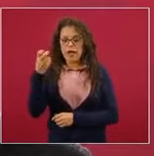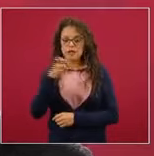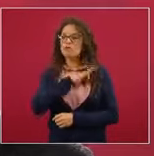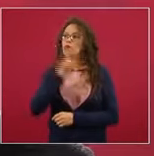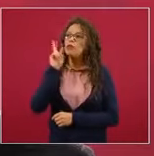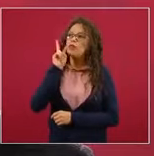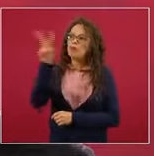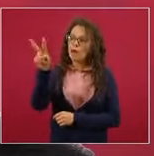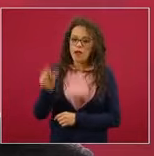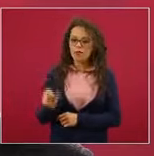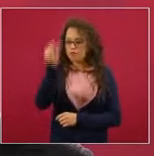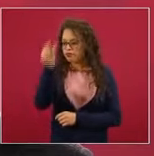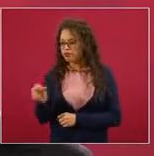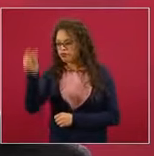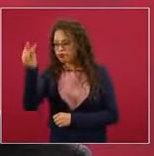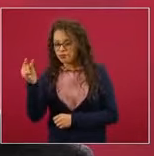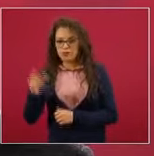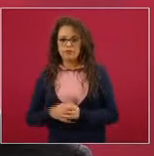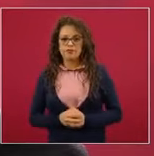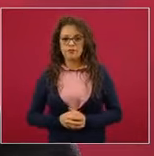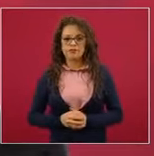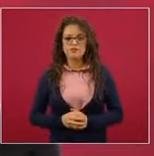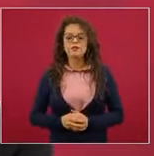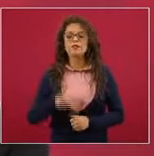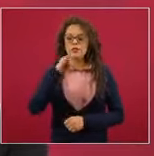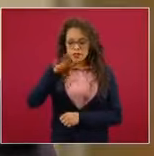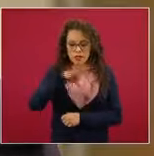Lo mismo, sí tenemos información de cuáles son